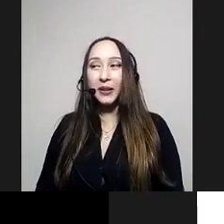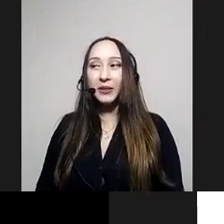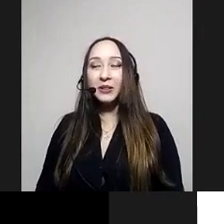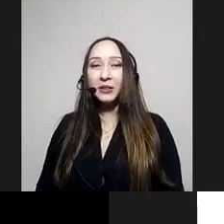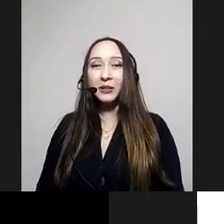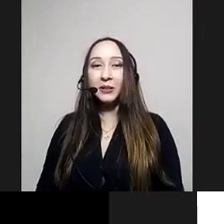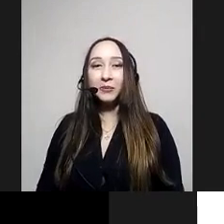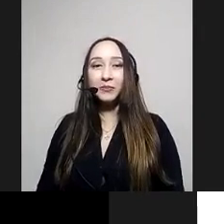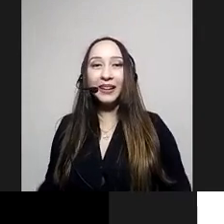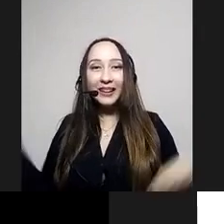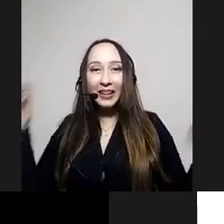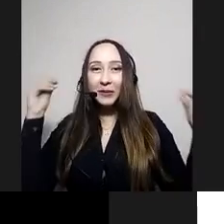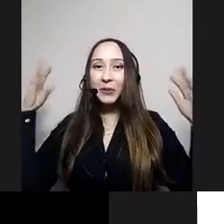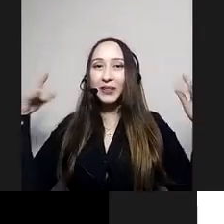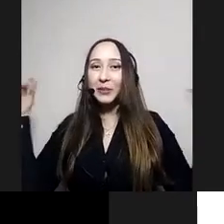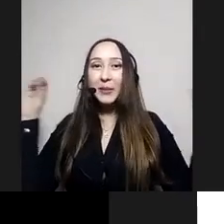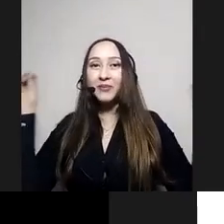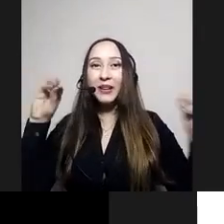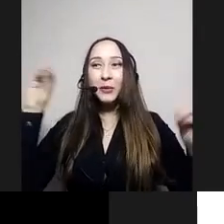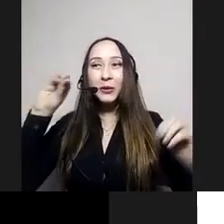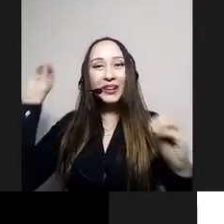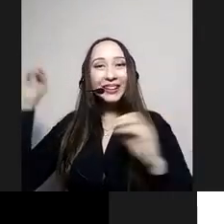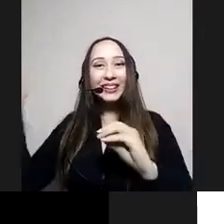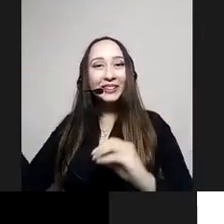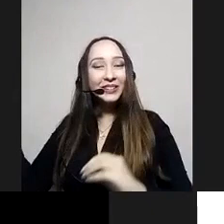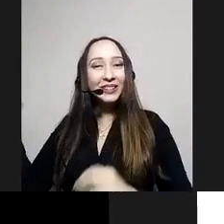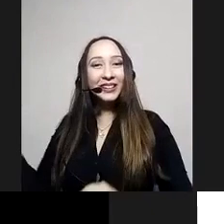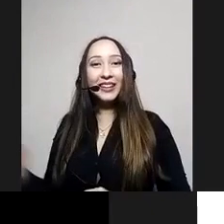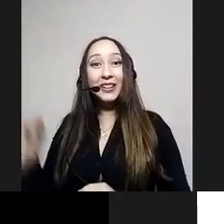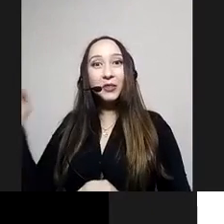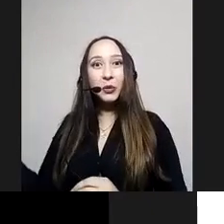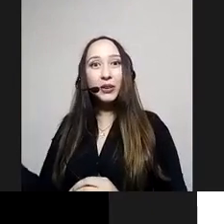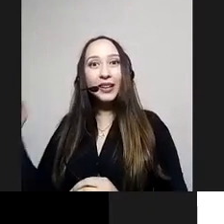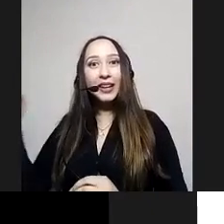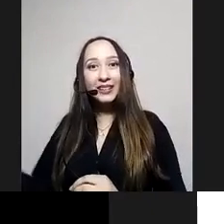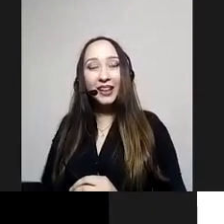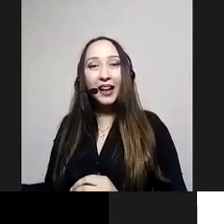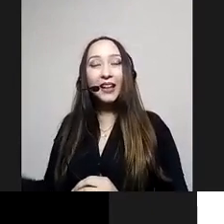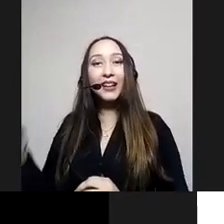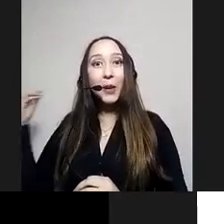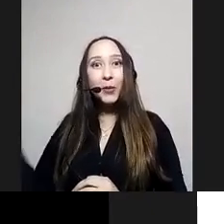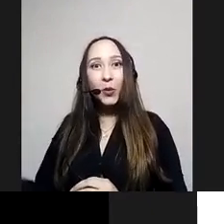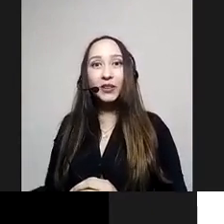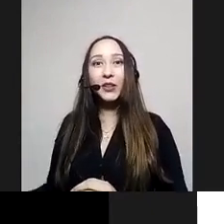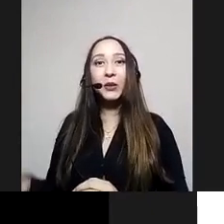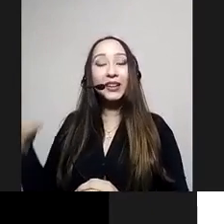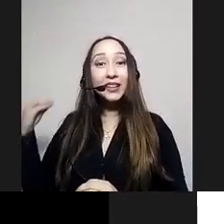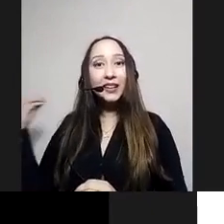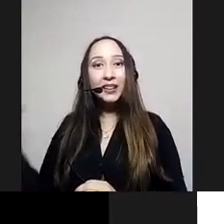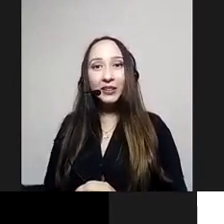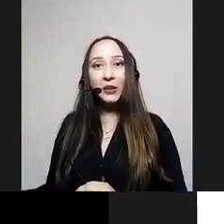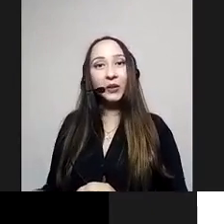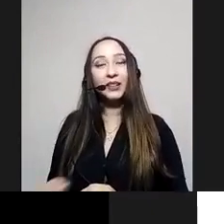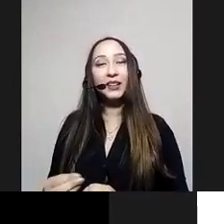Siempre no va ahí, como decimos, la mente de mono saltando hacia el futuro, hacia las ansiedades, hacia las preocupaciones, hacia